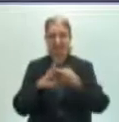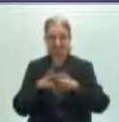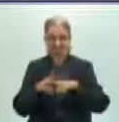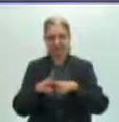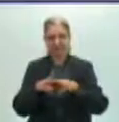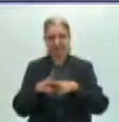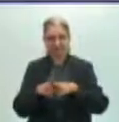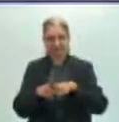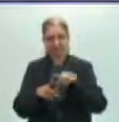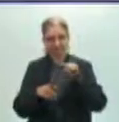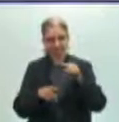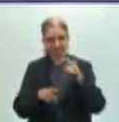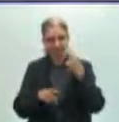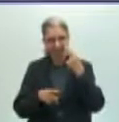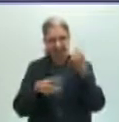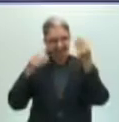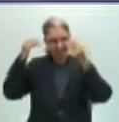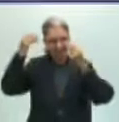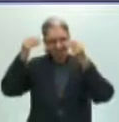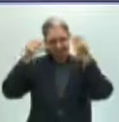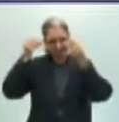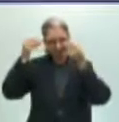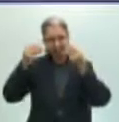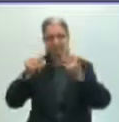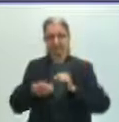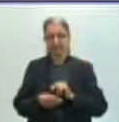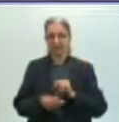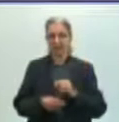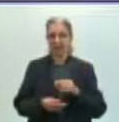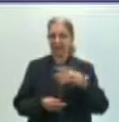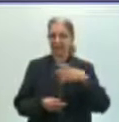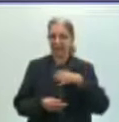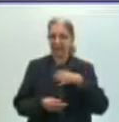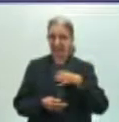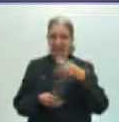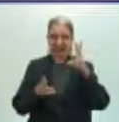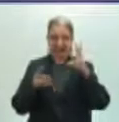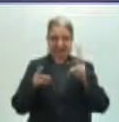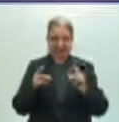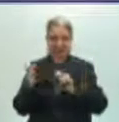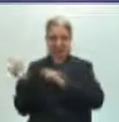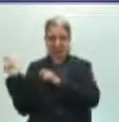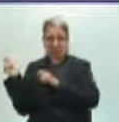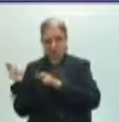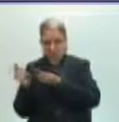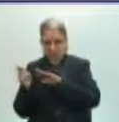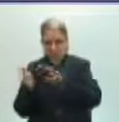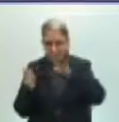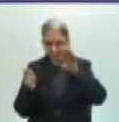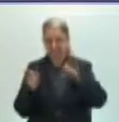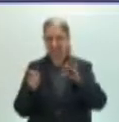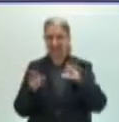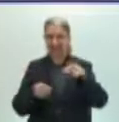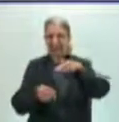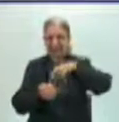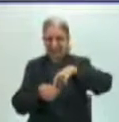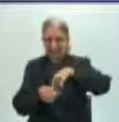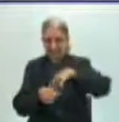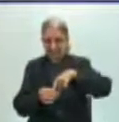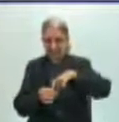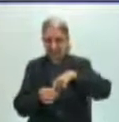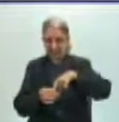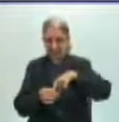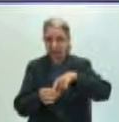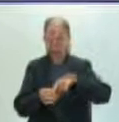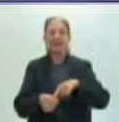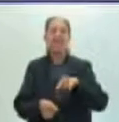solución. Analicemos ahora. Tienen entonces que la cantidad de jonrones bateados por el equipo de la Isla de la Juventud